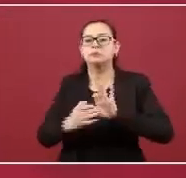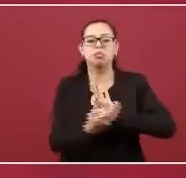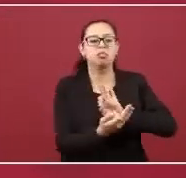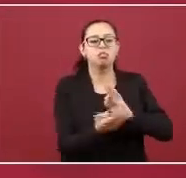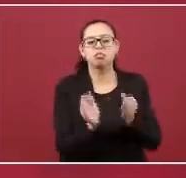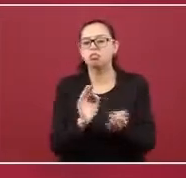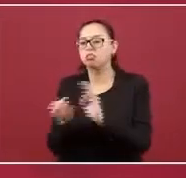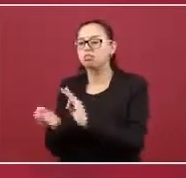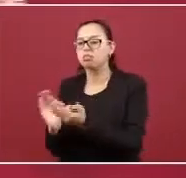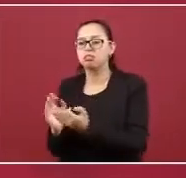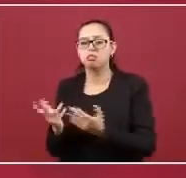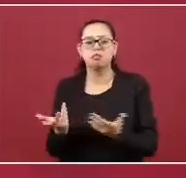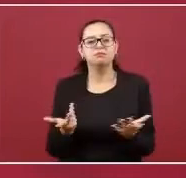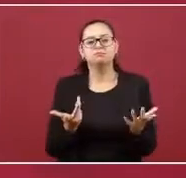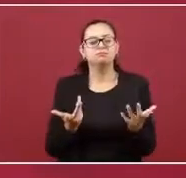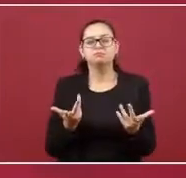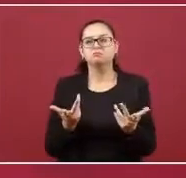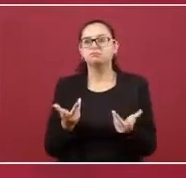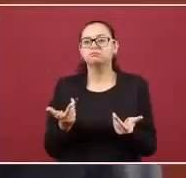Porque